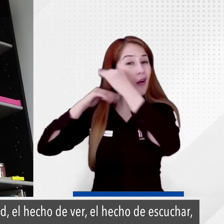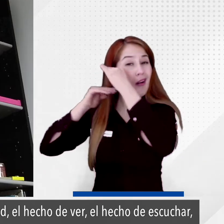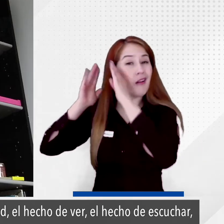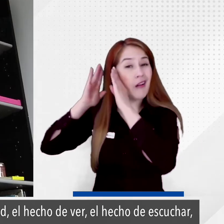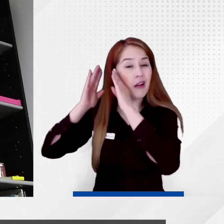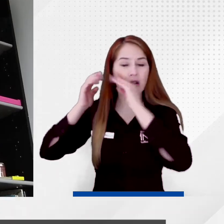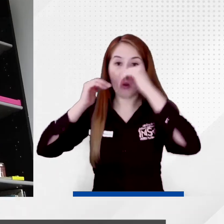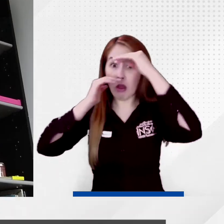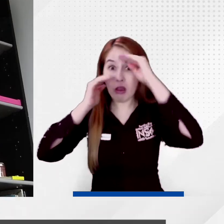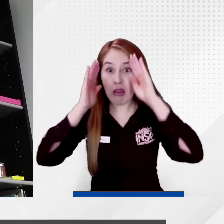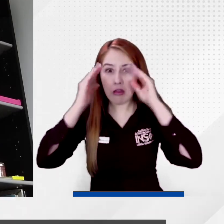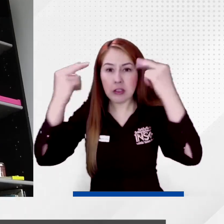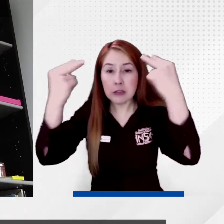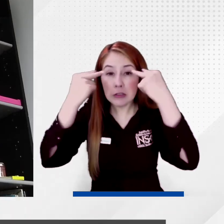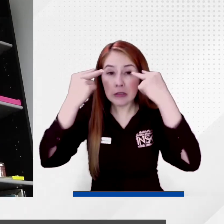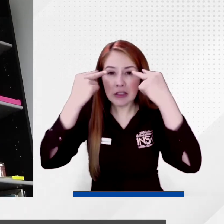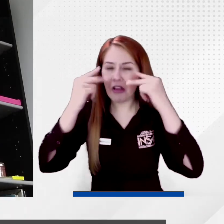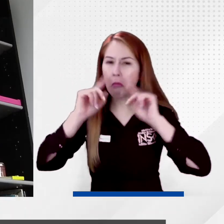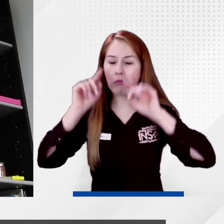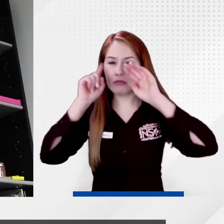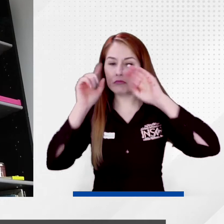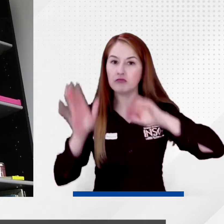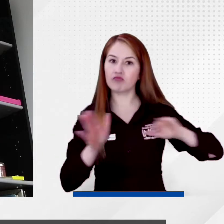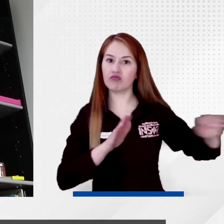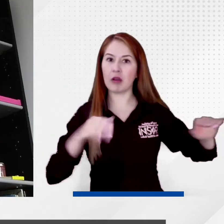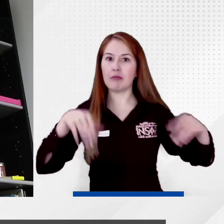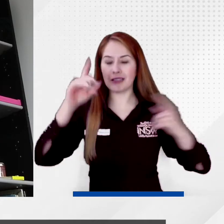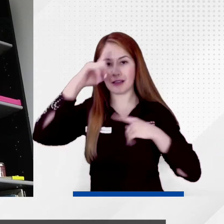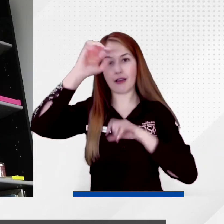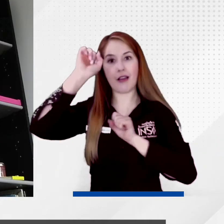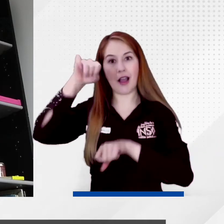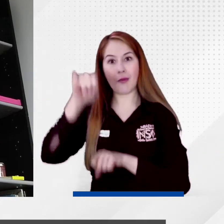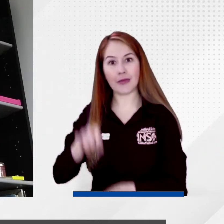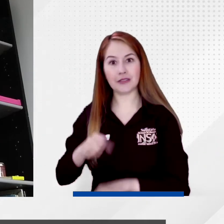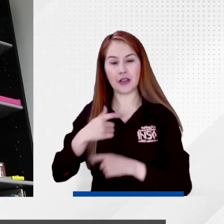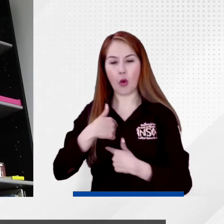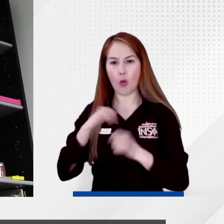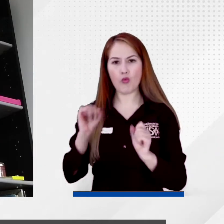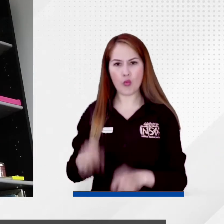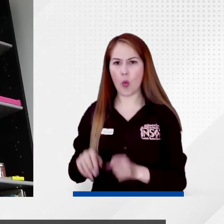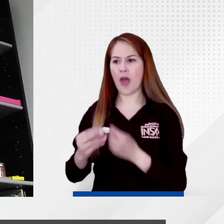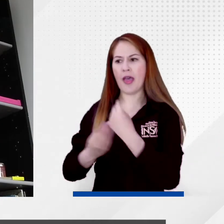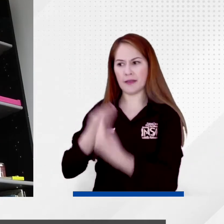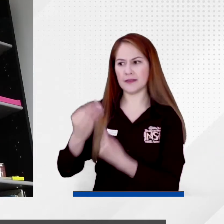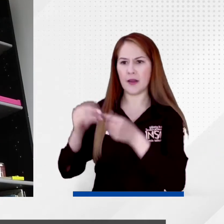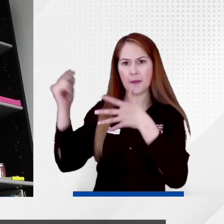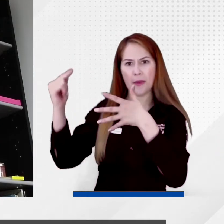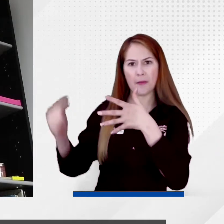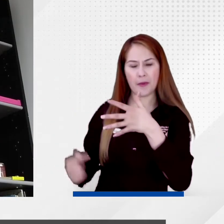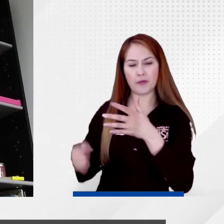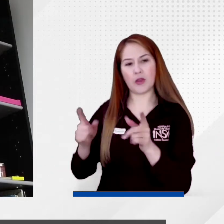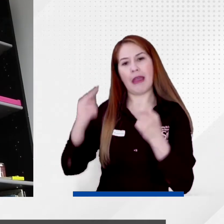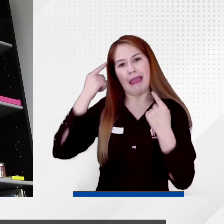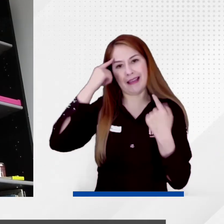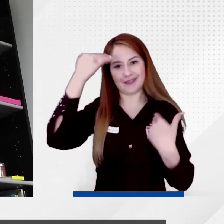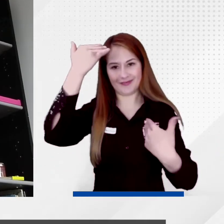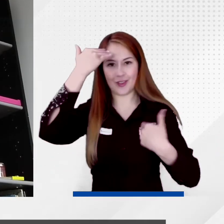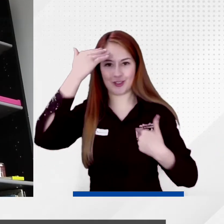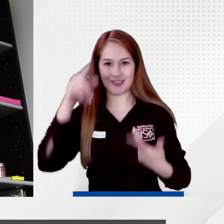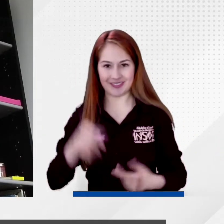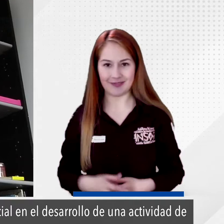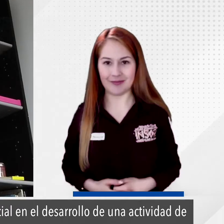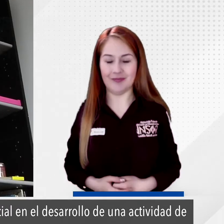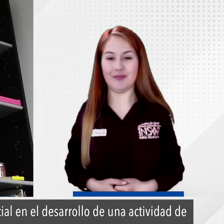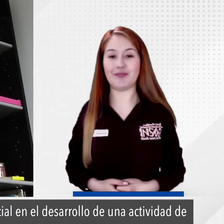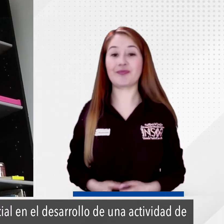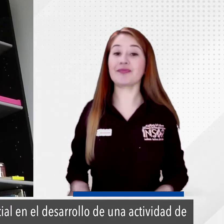de un órgano. Entonces creo que en ese sentido también estamos como pensándonos eso.